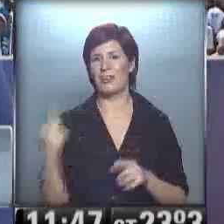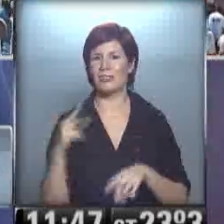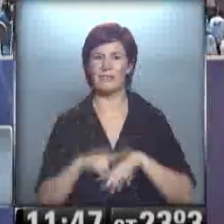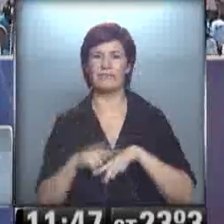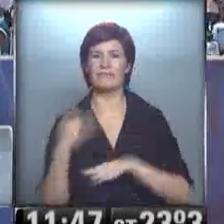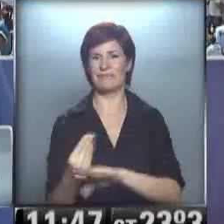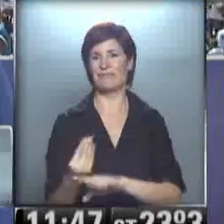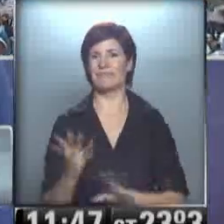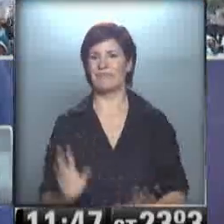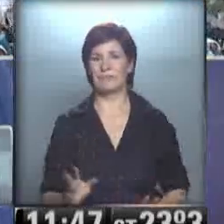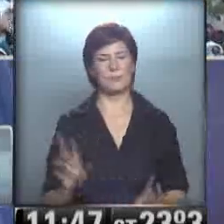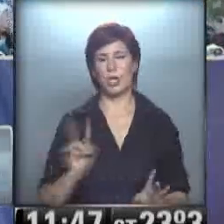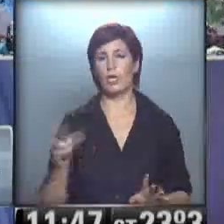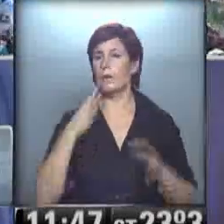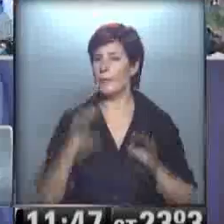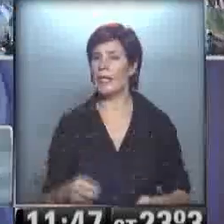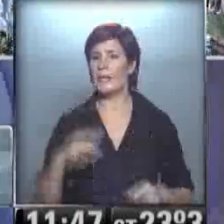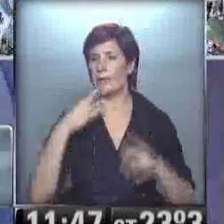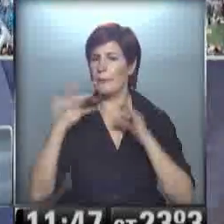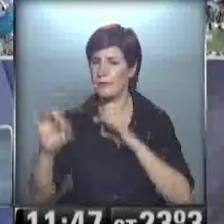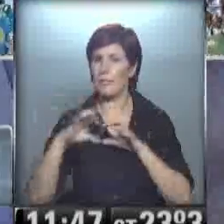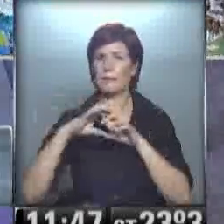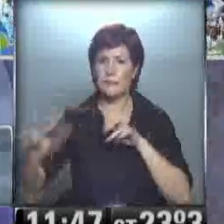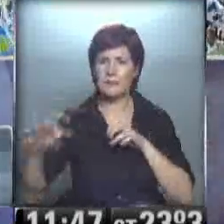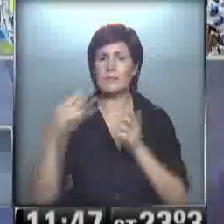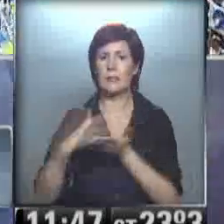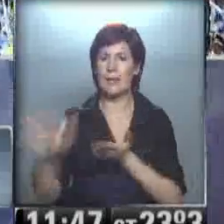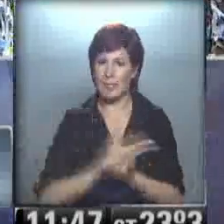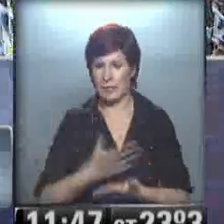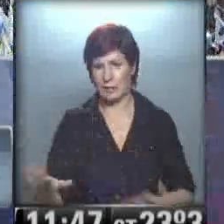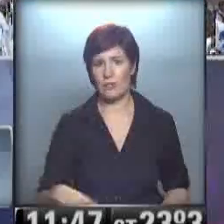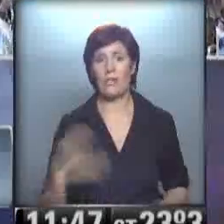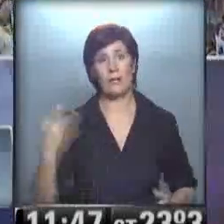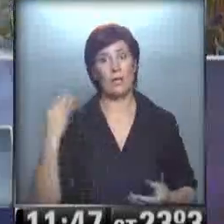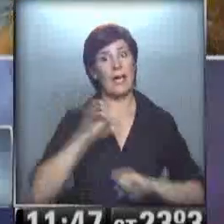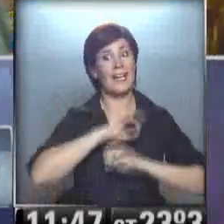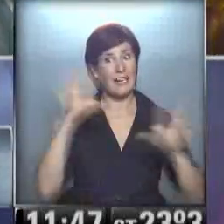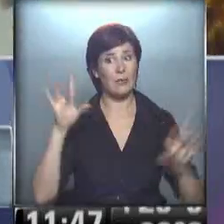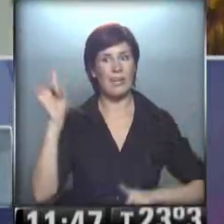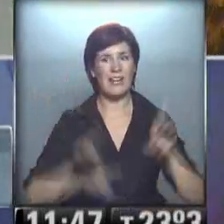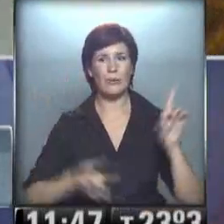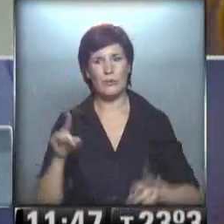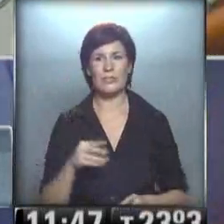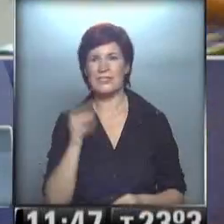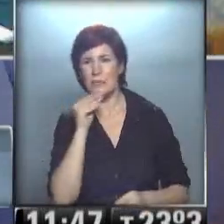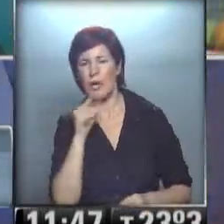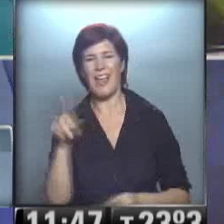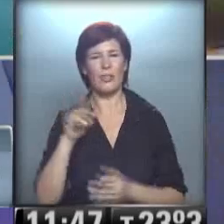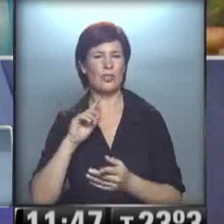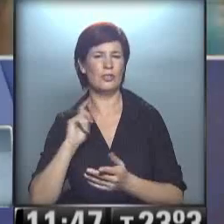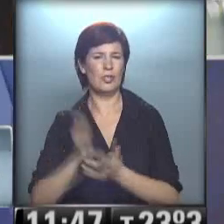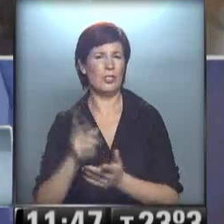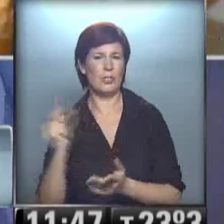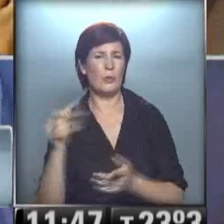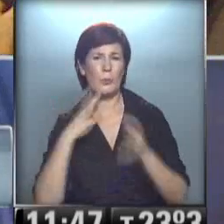la desvinculación sea de verdad, que las empresas sean de verdad distintas. Es bueno que lo aclare, porque es la primera sospecha, ¿no? El testaferreo, la posibilidad de que además todo sea uno